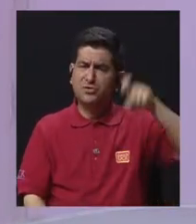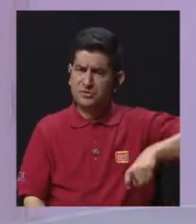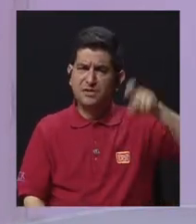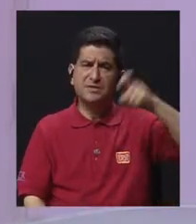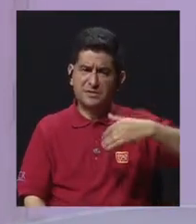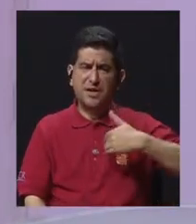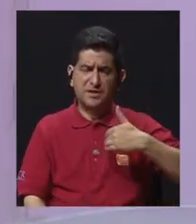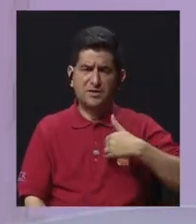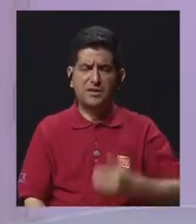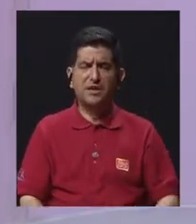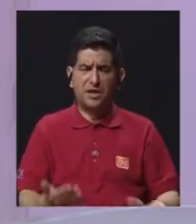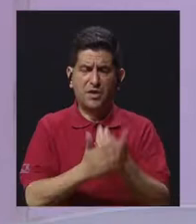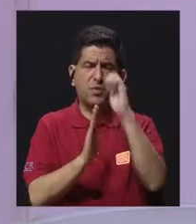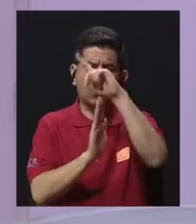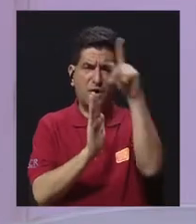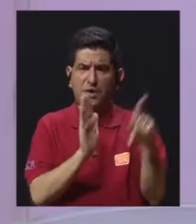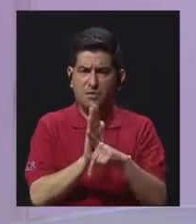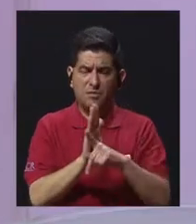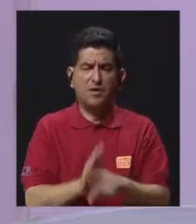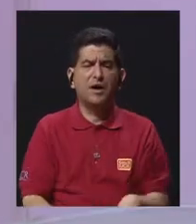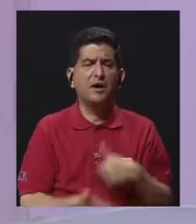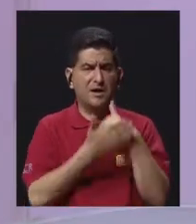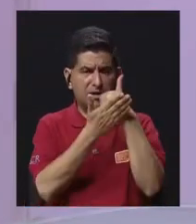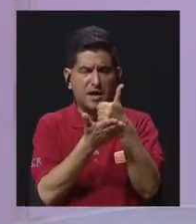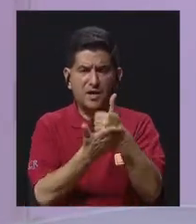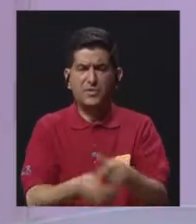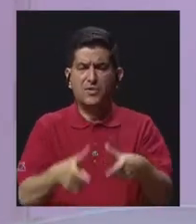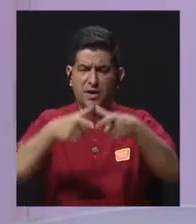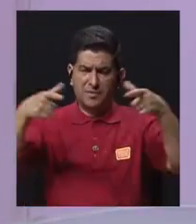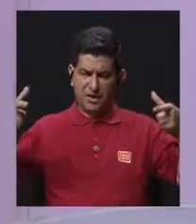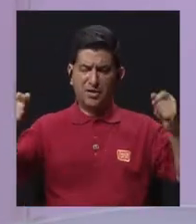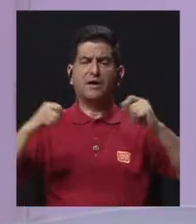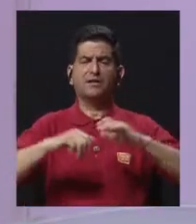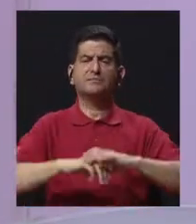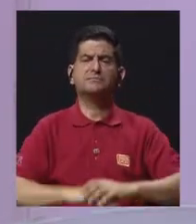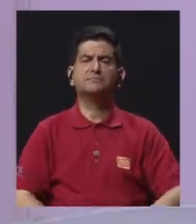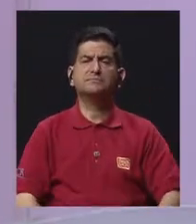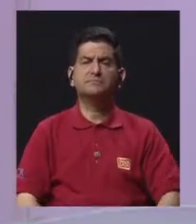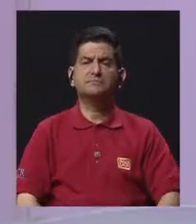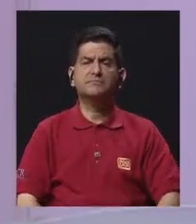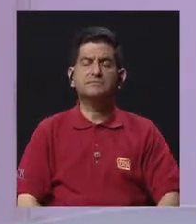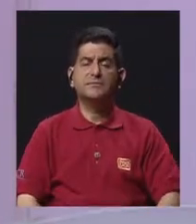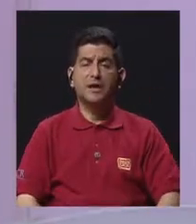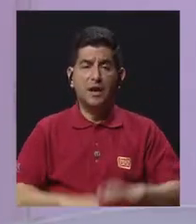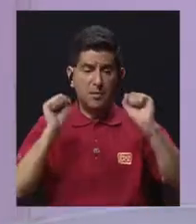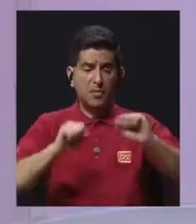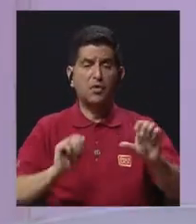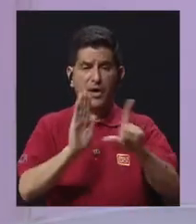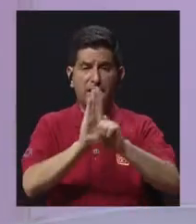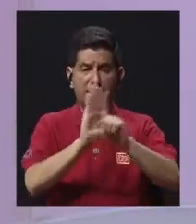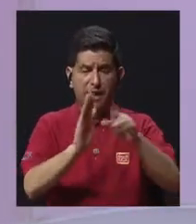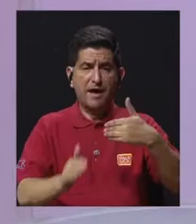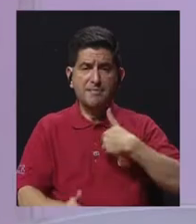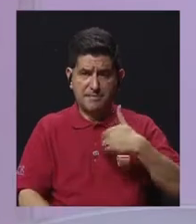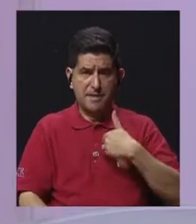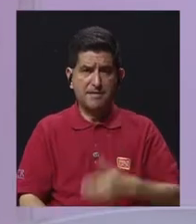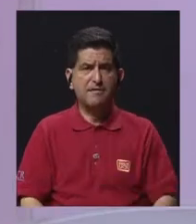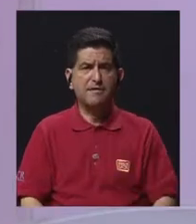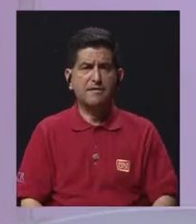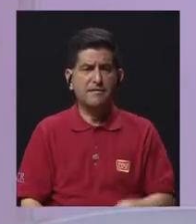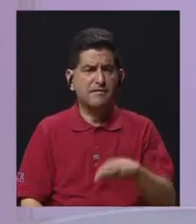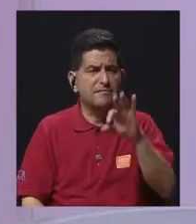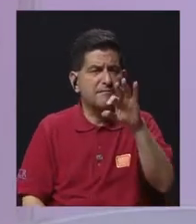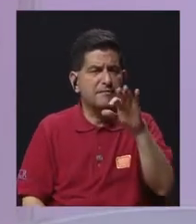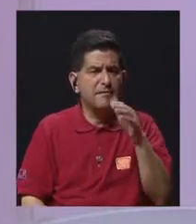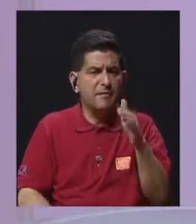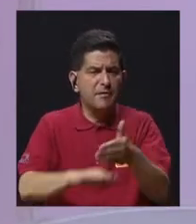en el momento nosotros vimos de que era necesario tener una nueva constitución que favorezca a las mayorías, donde